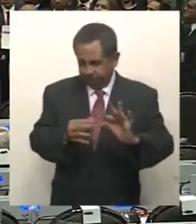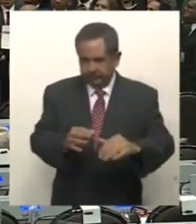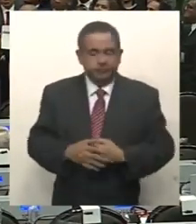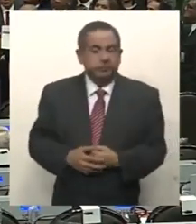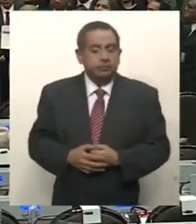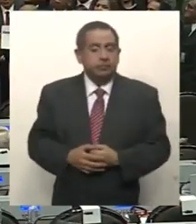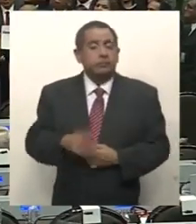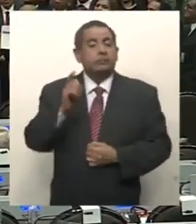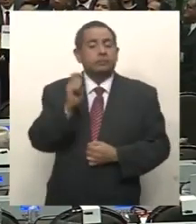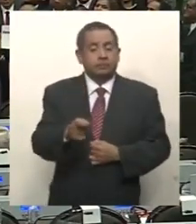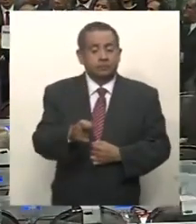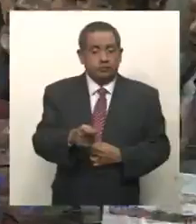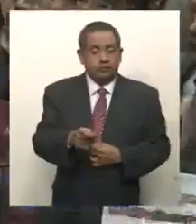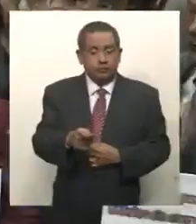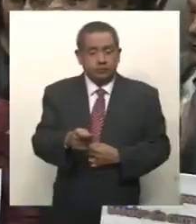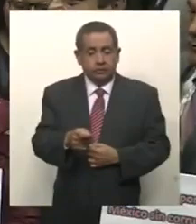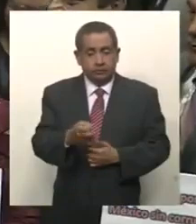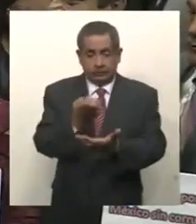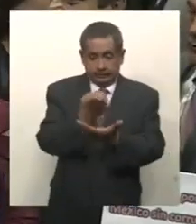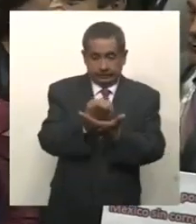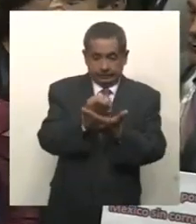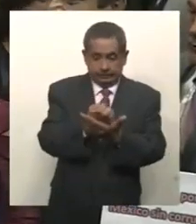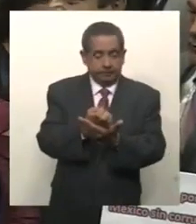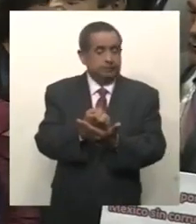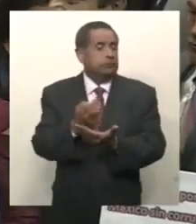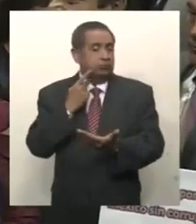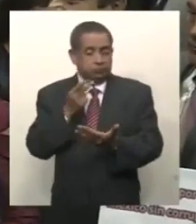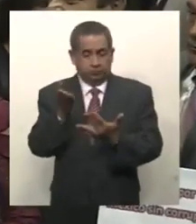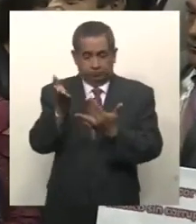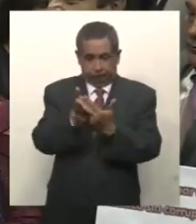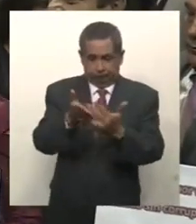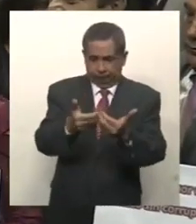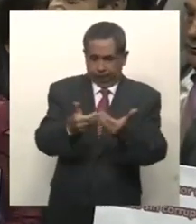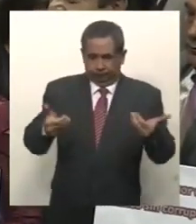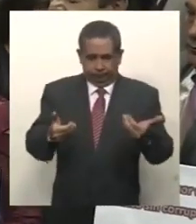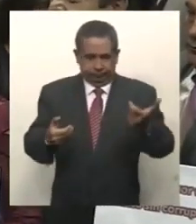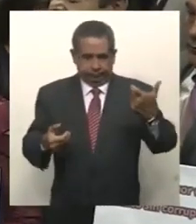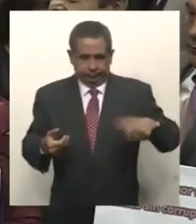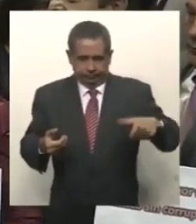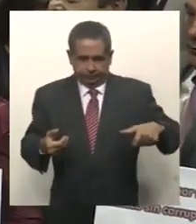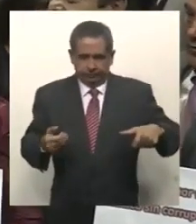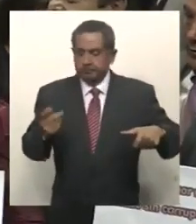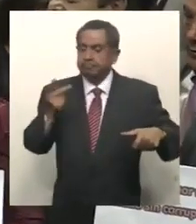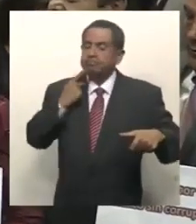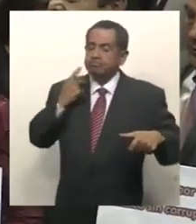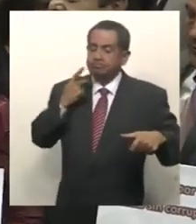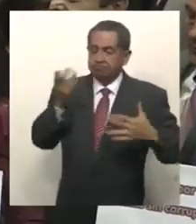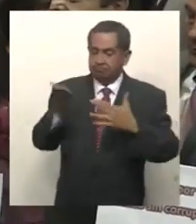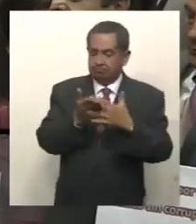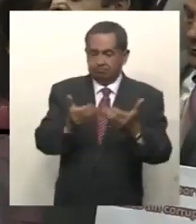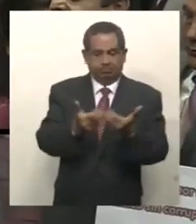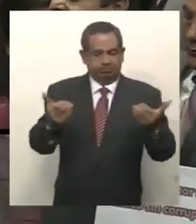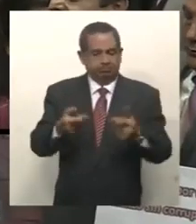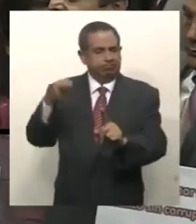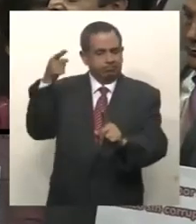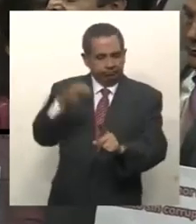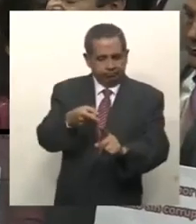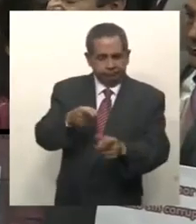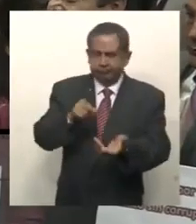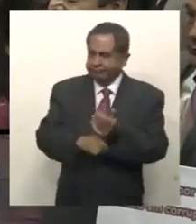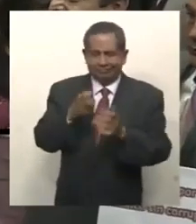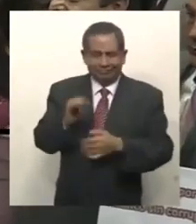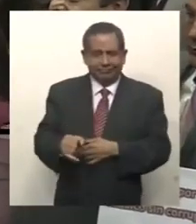La separación del poder económico y del poder político. Esa es la tesis central de la